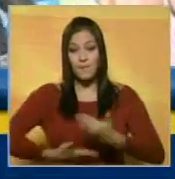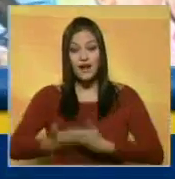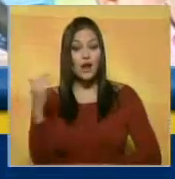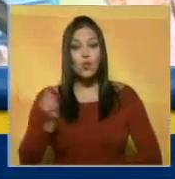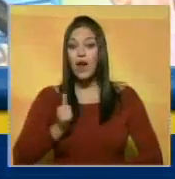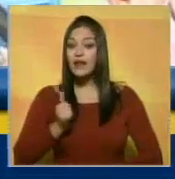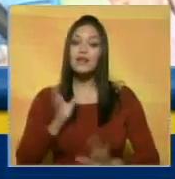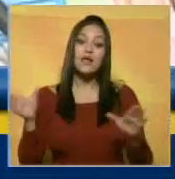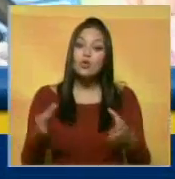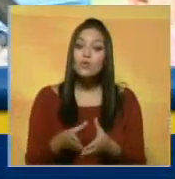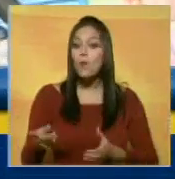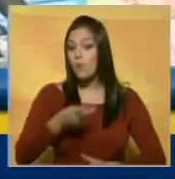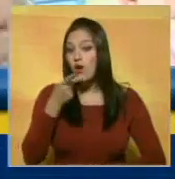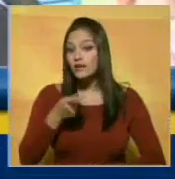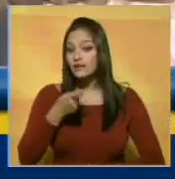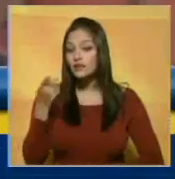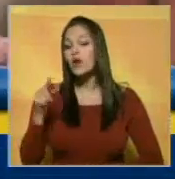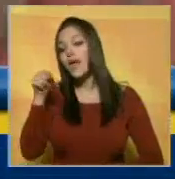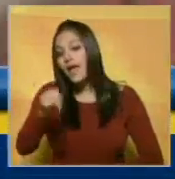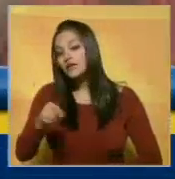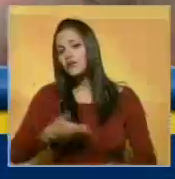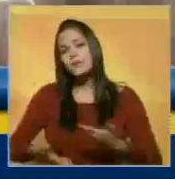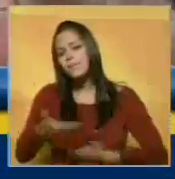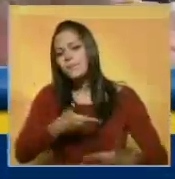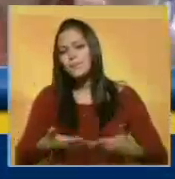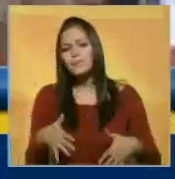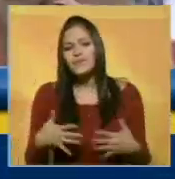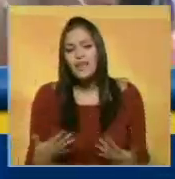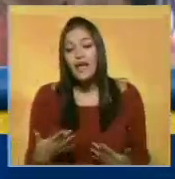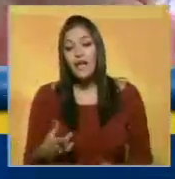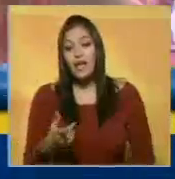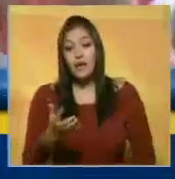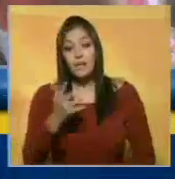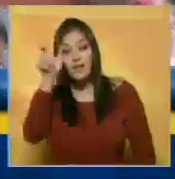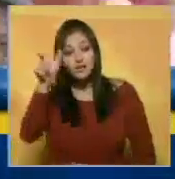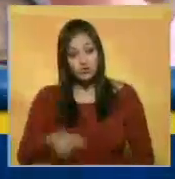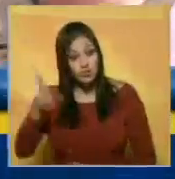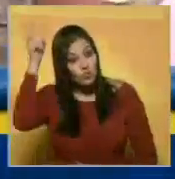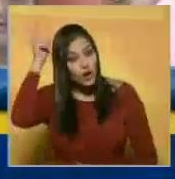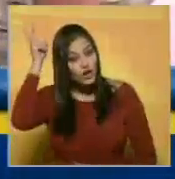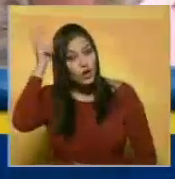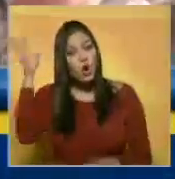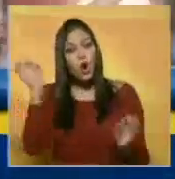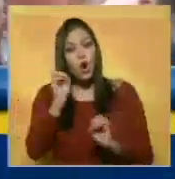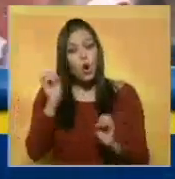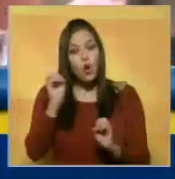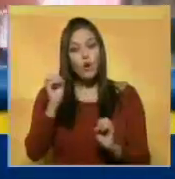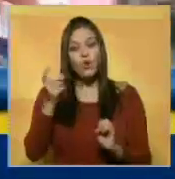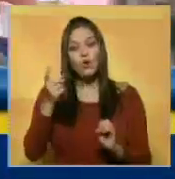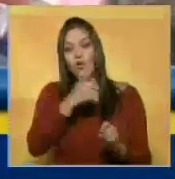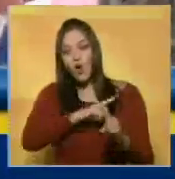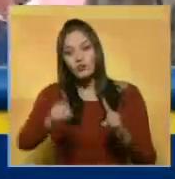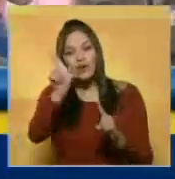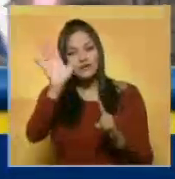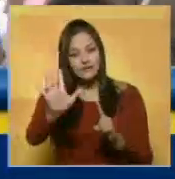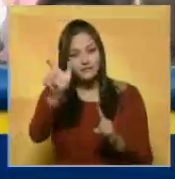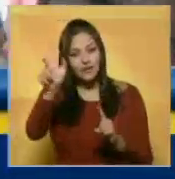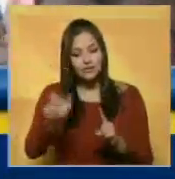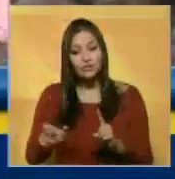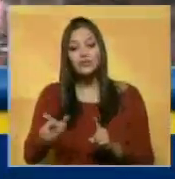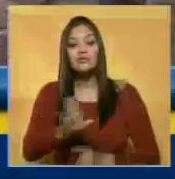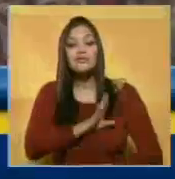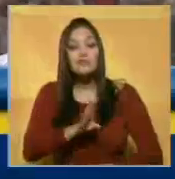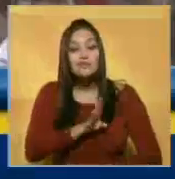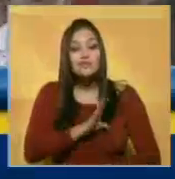cualquier partido Este mercado es para el Guay y para la liuna Este mercado es para